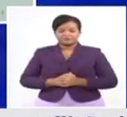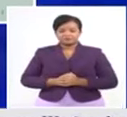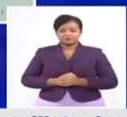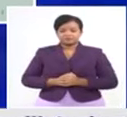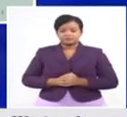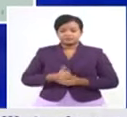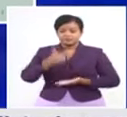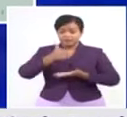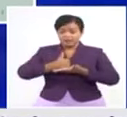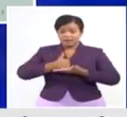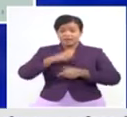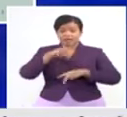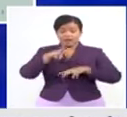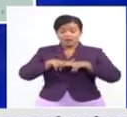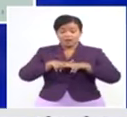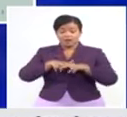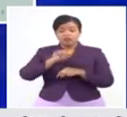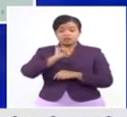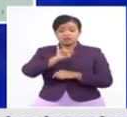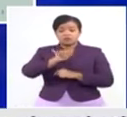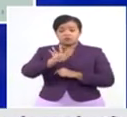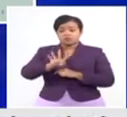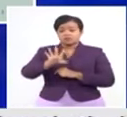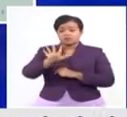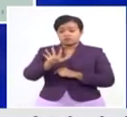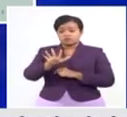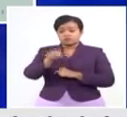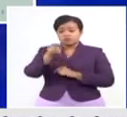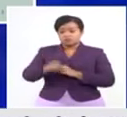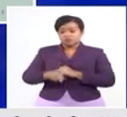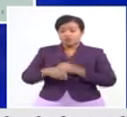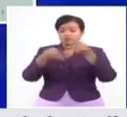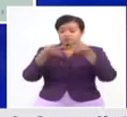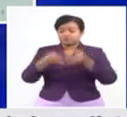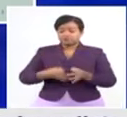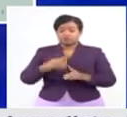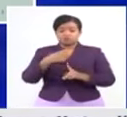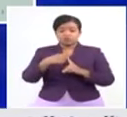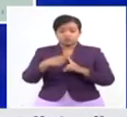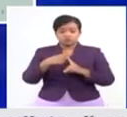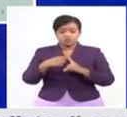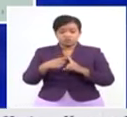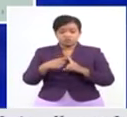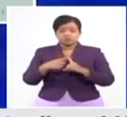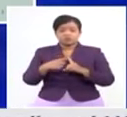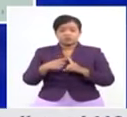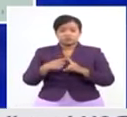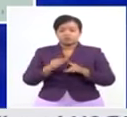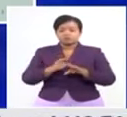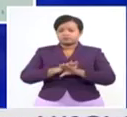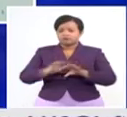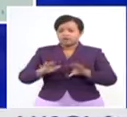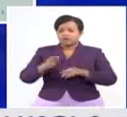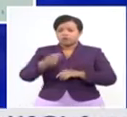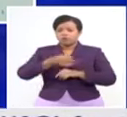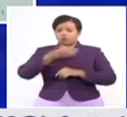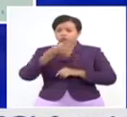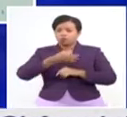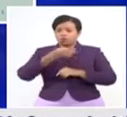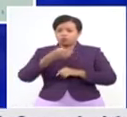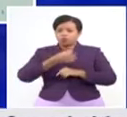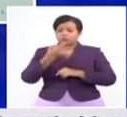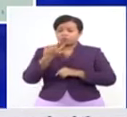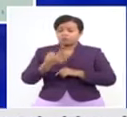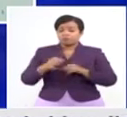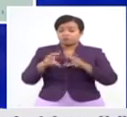capital, con 645 casos autóctonos, se ha movido, sobre todo entre este total